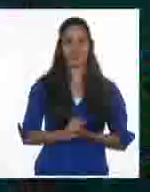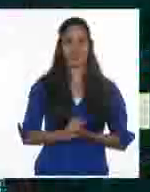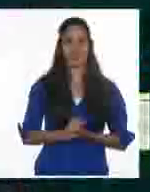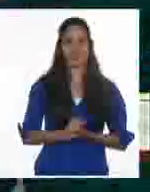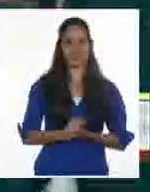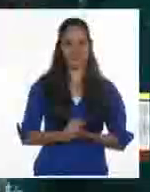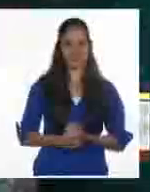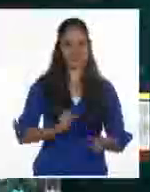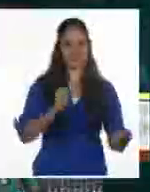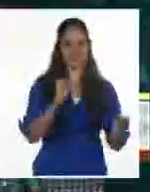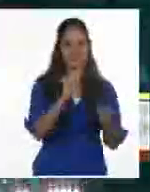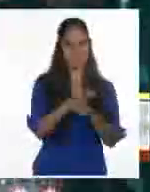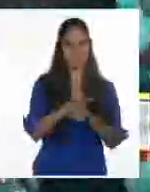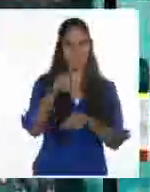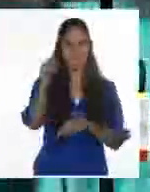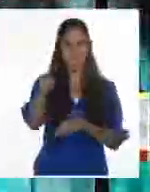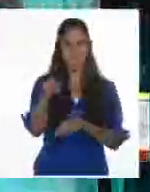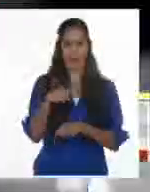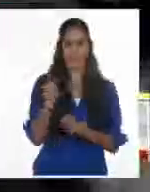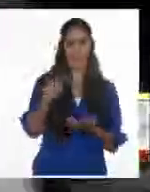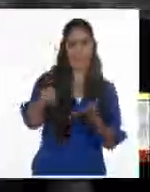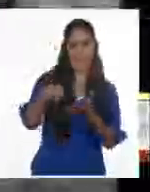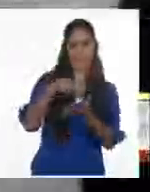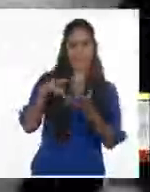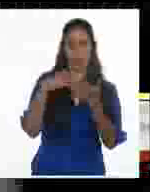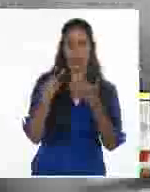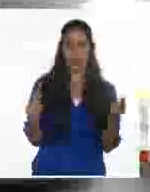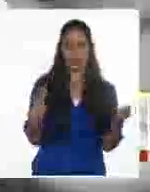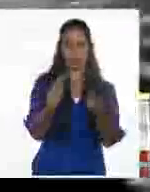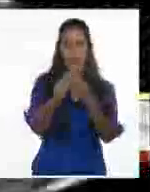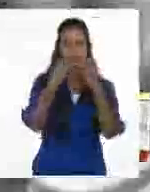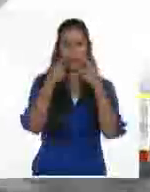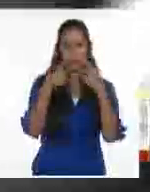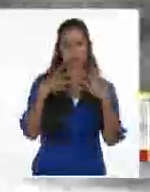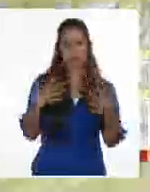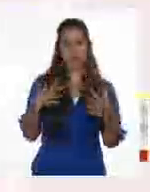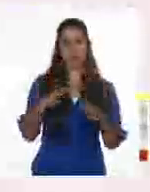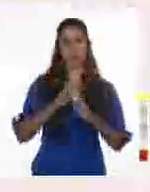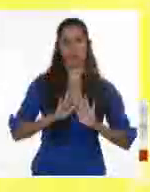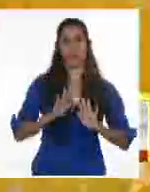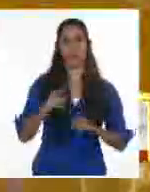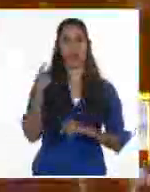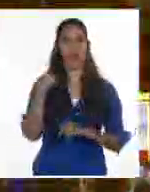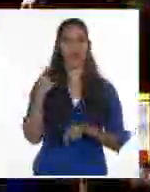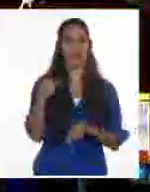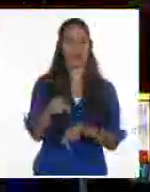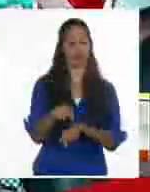Comienza el conteo regresivo para uno de los eventos más esperados del año en Cuba.